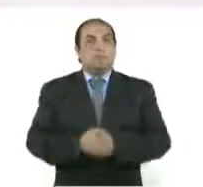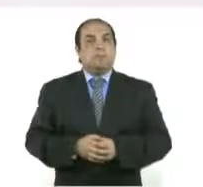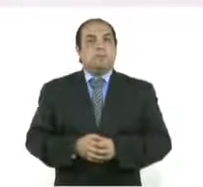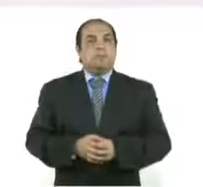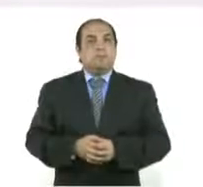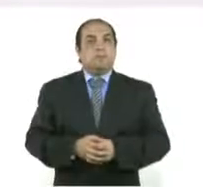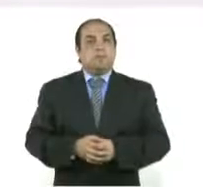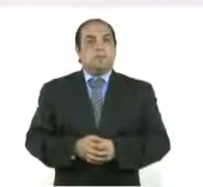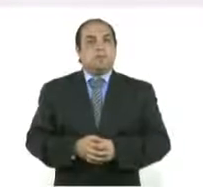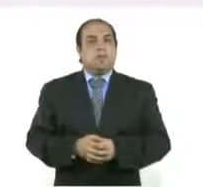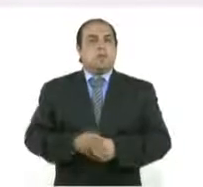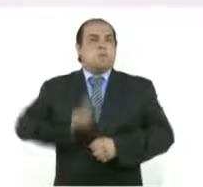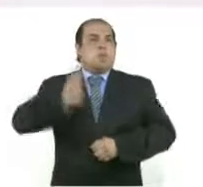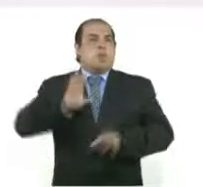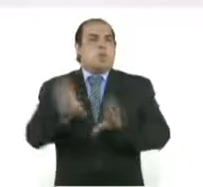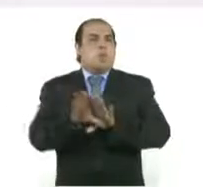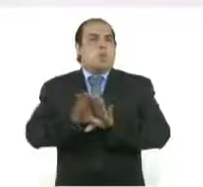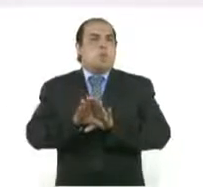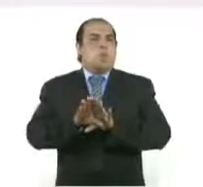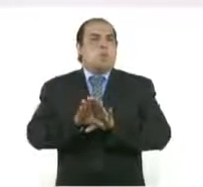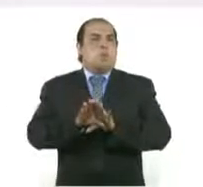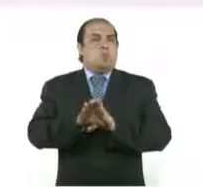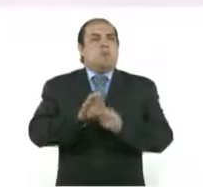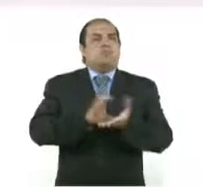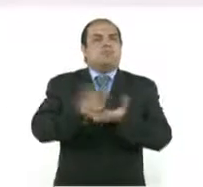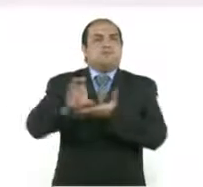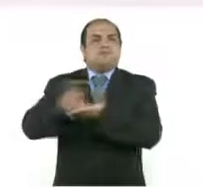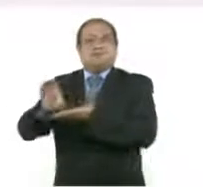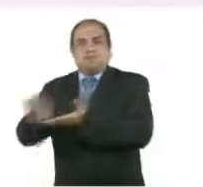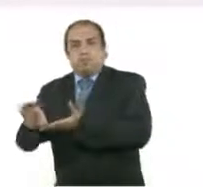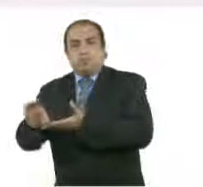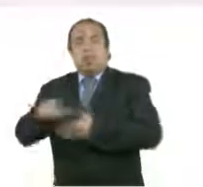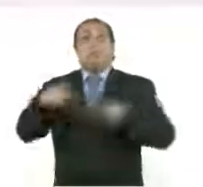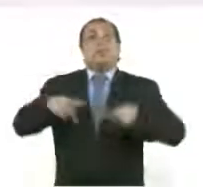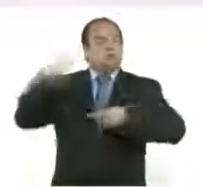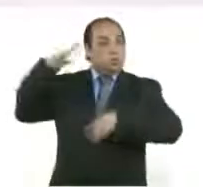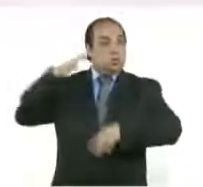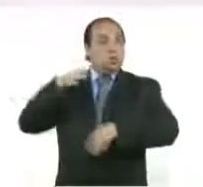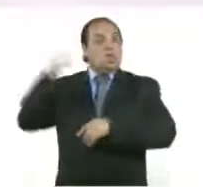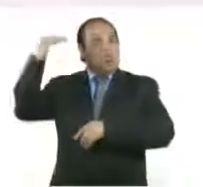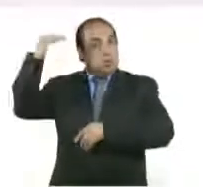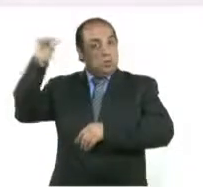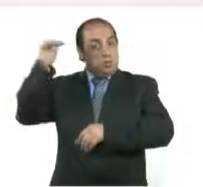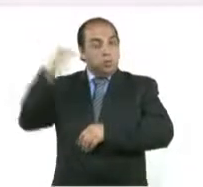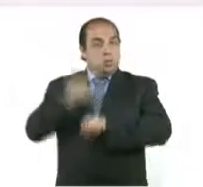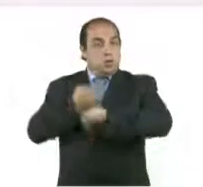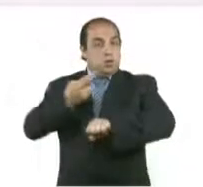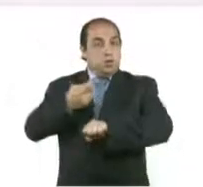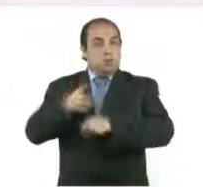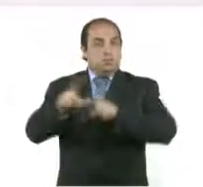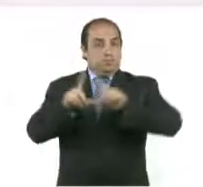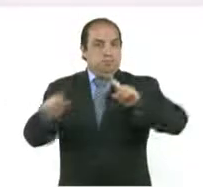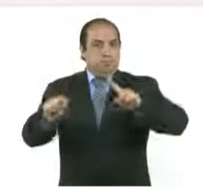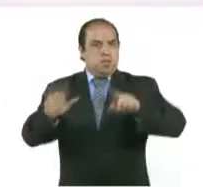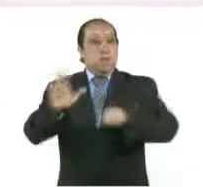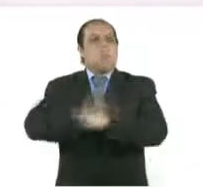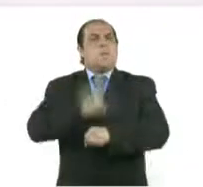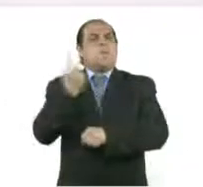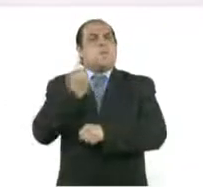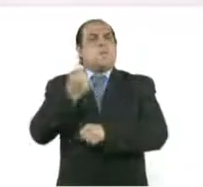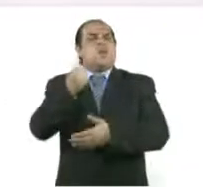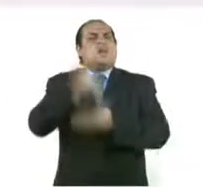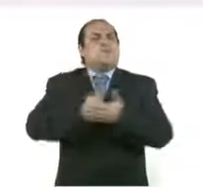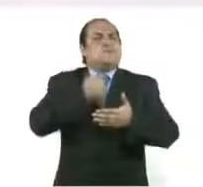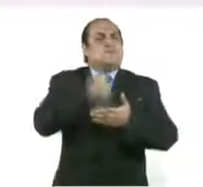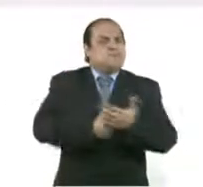se distribuyera a los adultos mayores del país. ¿Y por qué lo recalco tanto? Porque